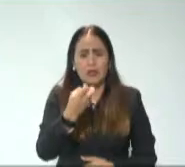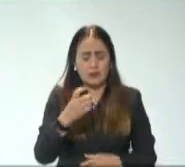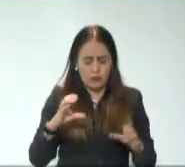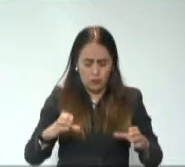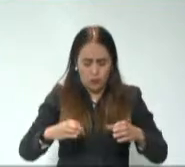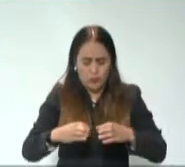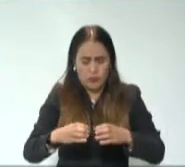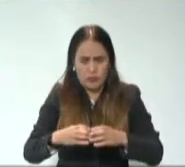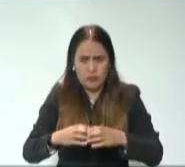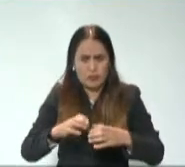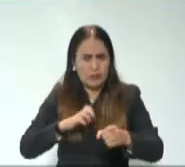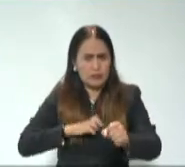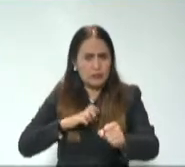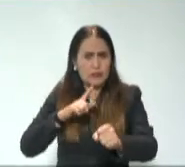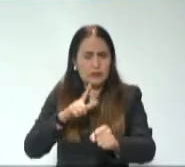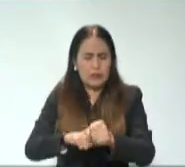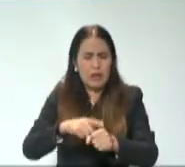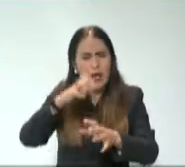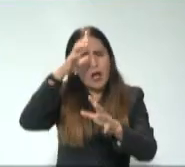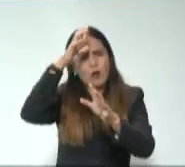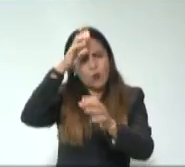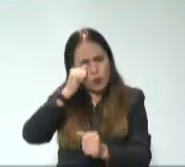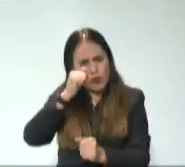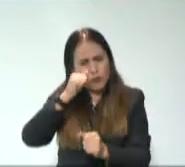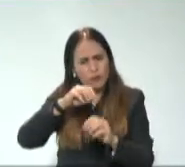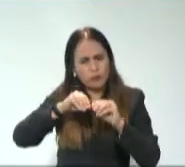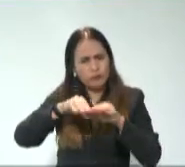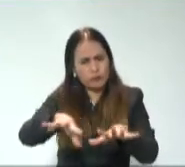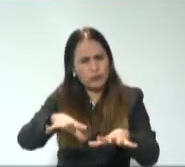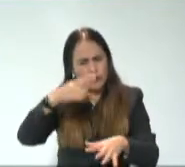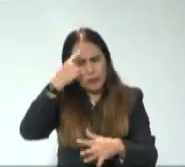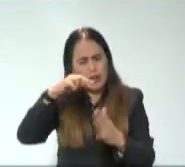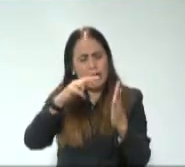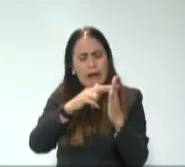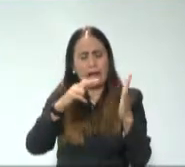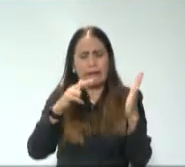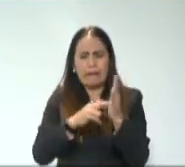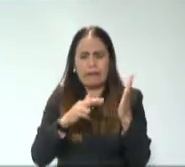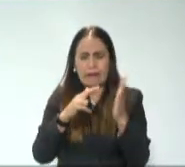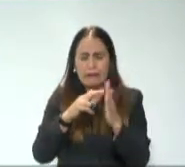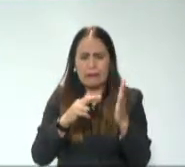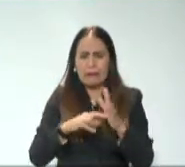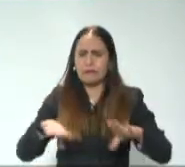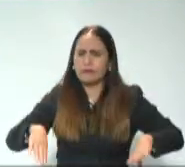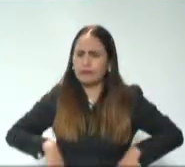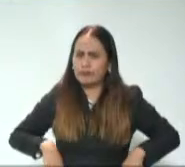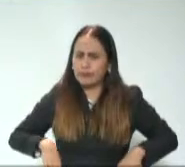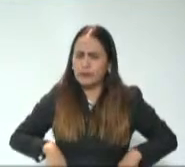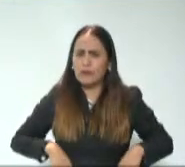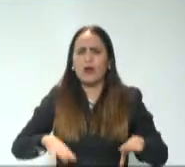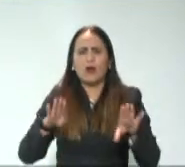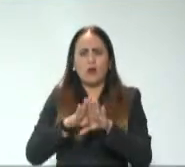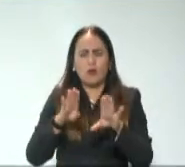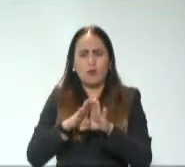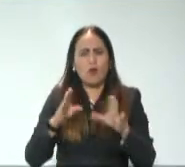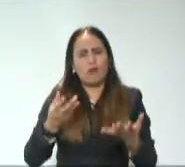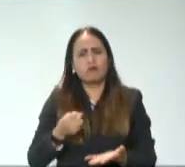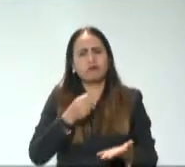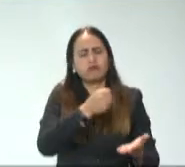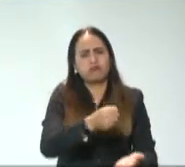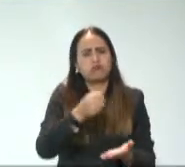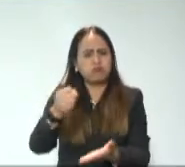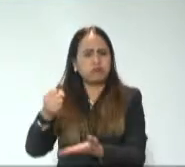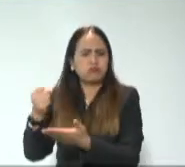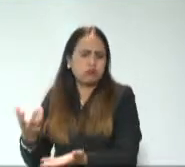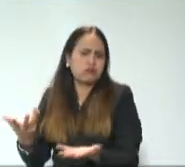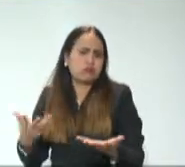especializado ha emitido acuerdos para establecer reglas de carácter procedimental en relación con los propios recursos que conoce